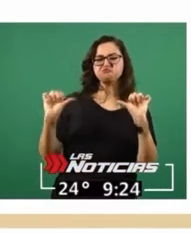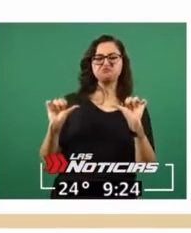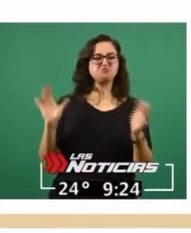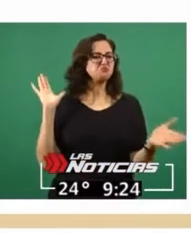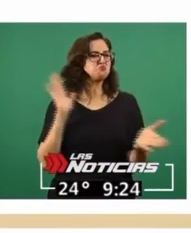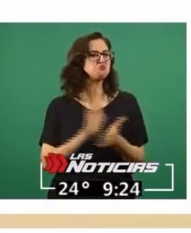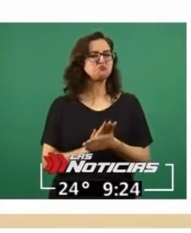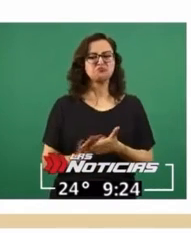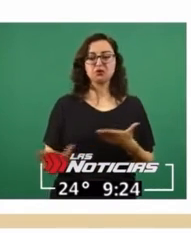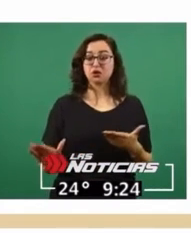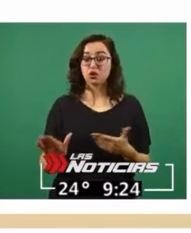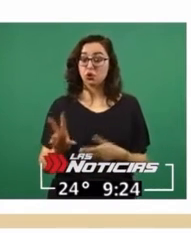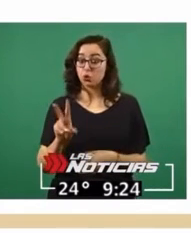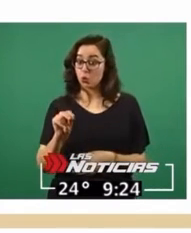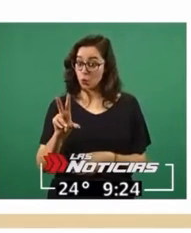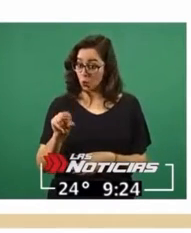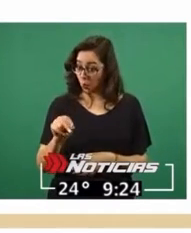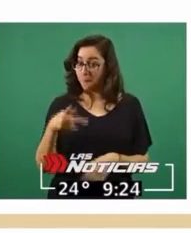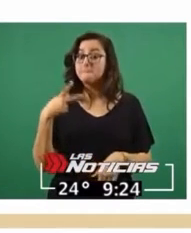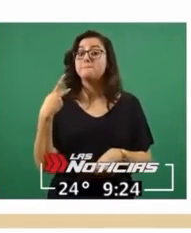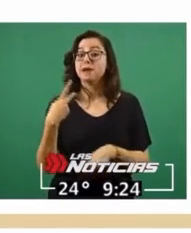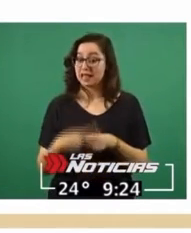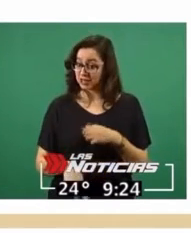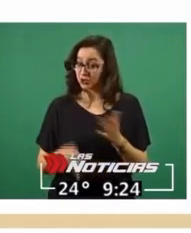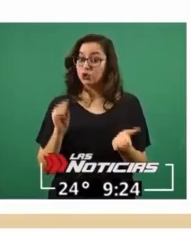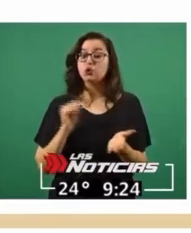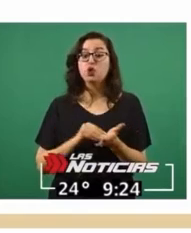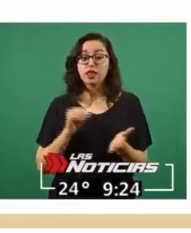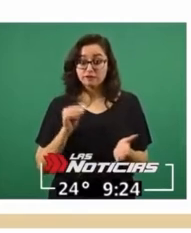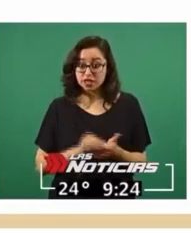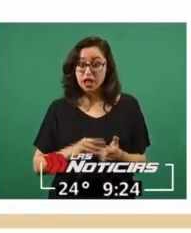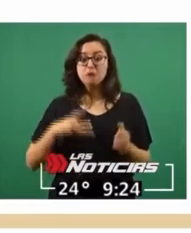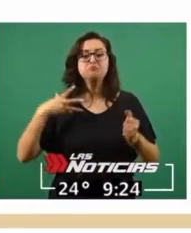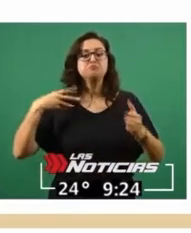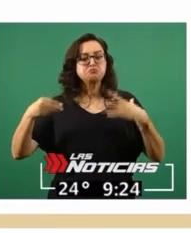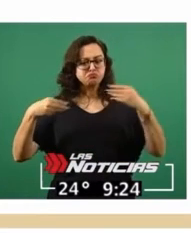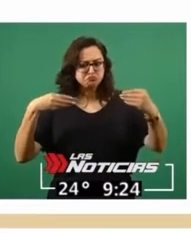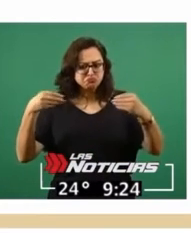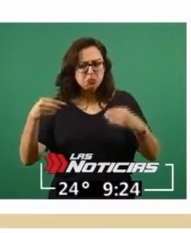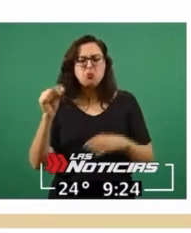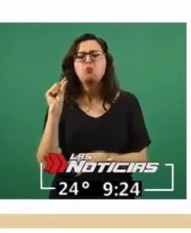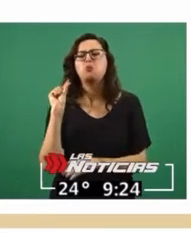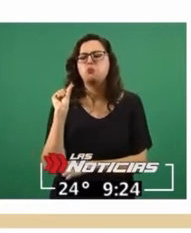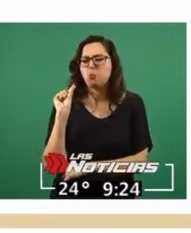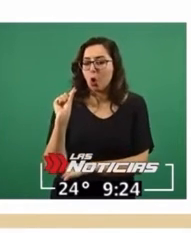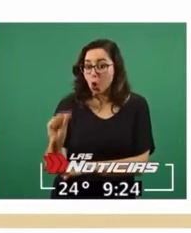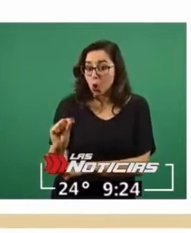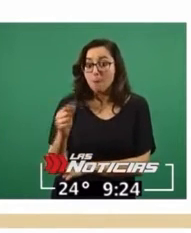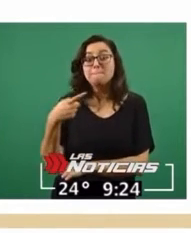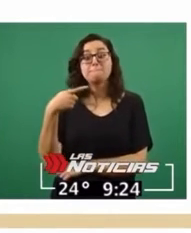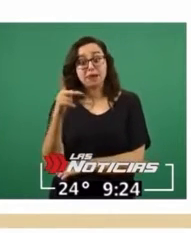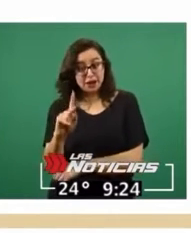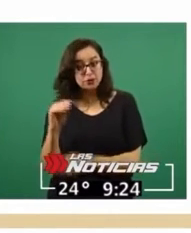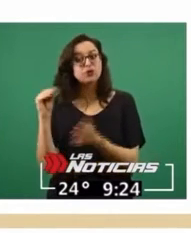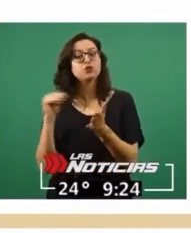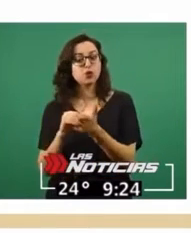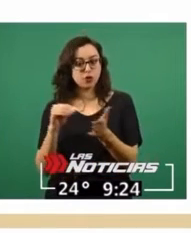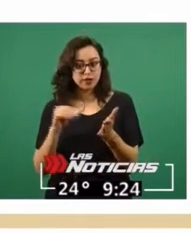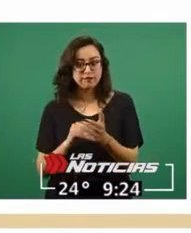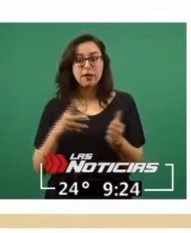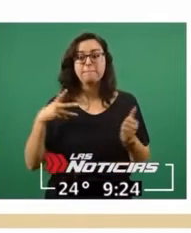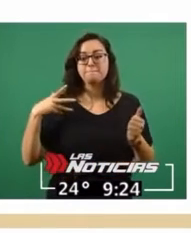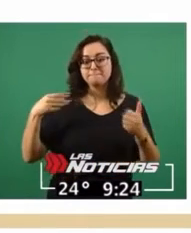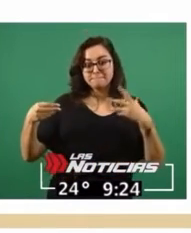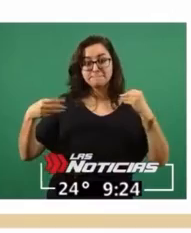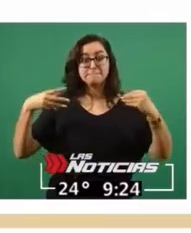federal hay 20 estados en color amarillo y 2 más que se encuentran en color verde que son los mismos que ya habían estado en color verde que